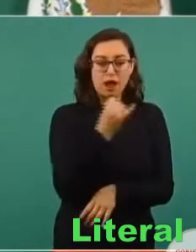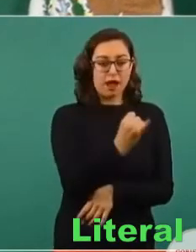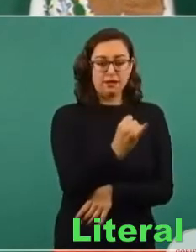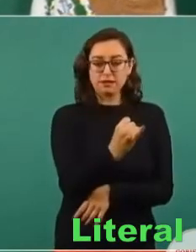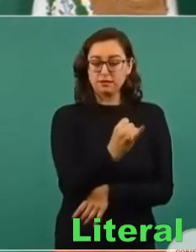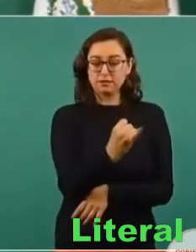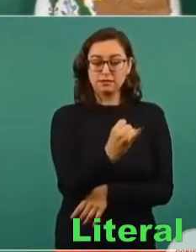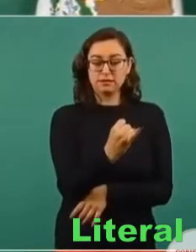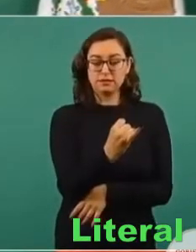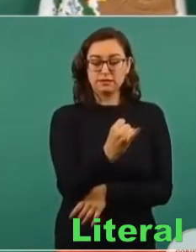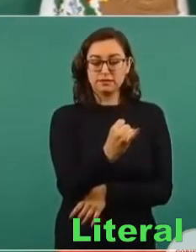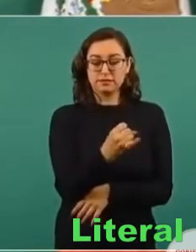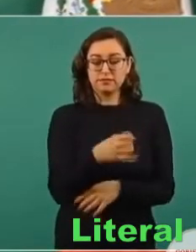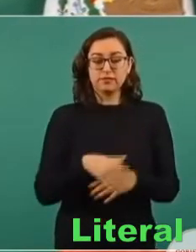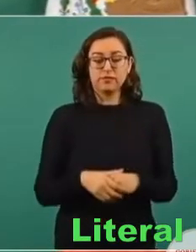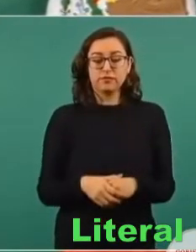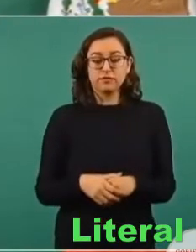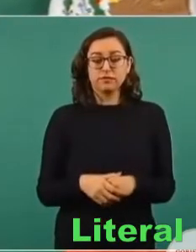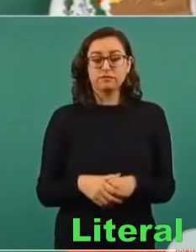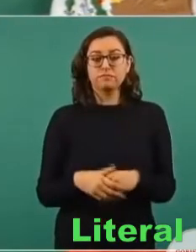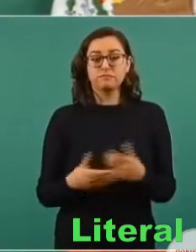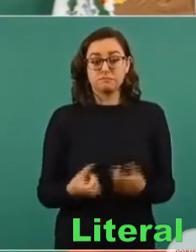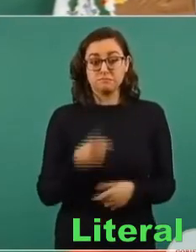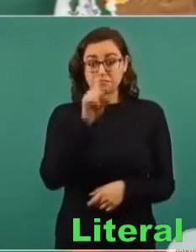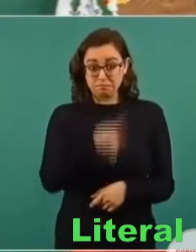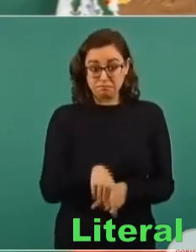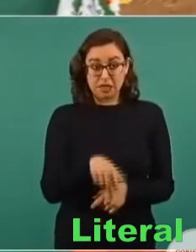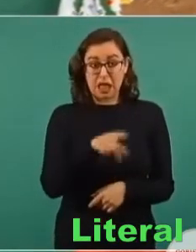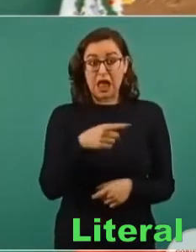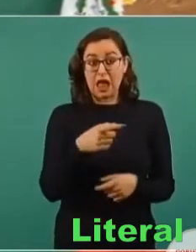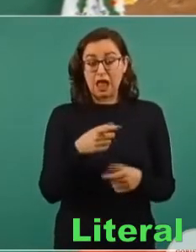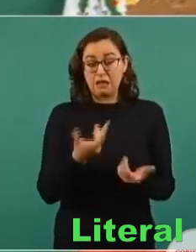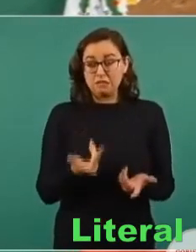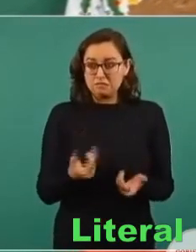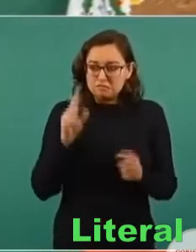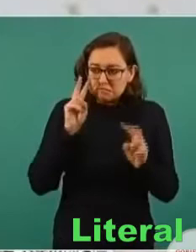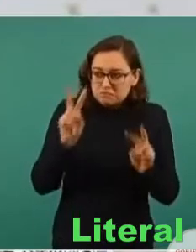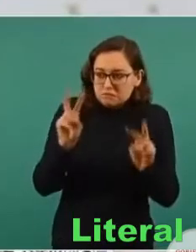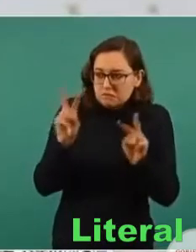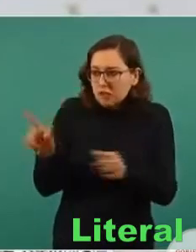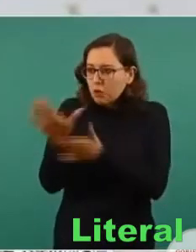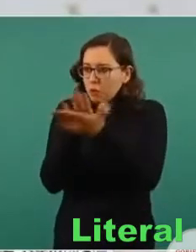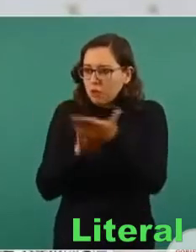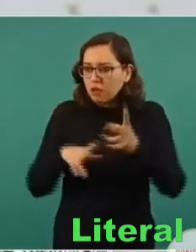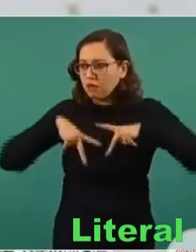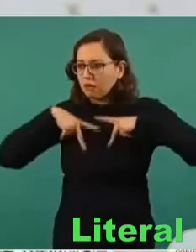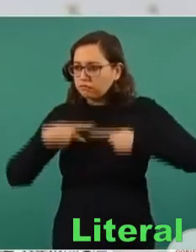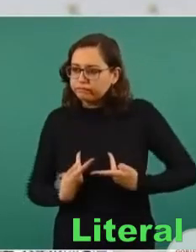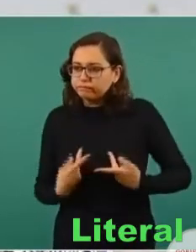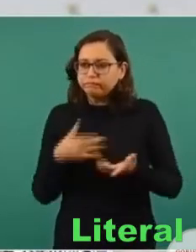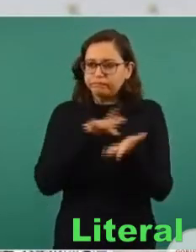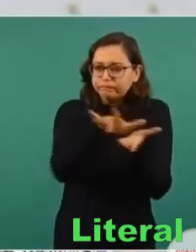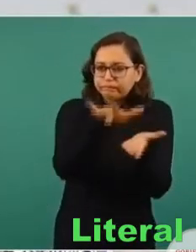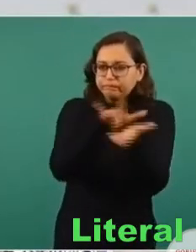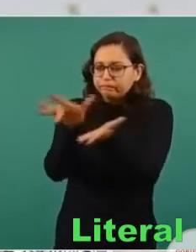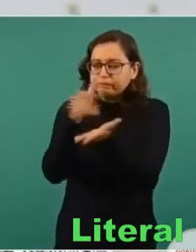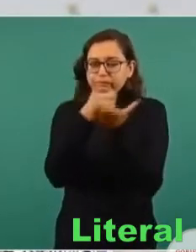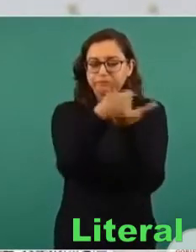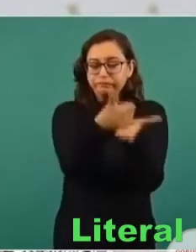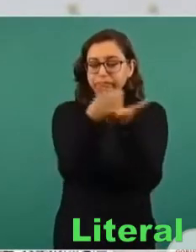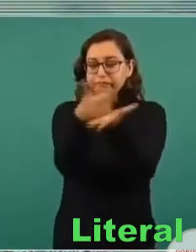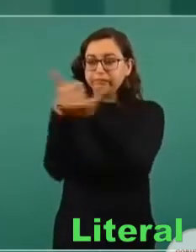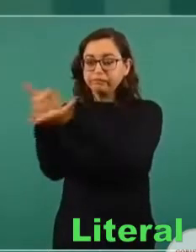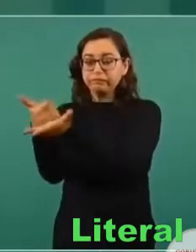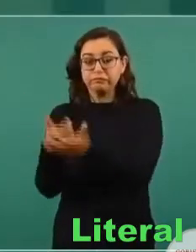débiles, a los humildes. Entonces, si